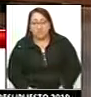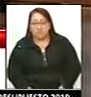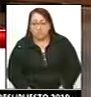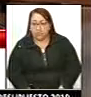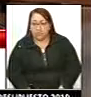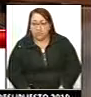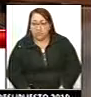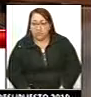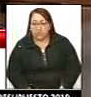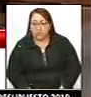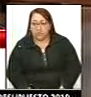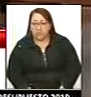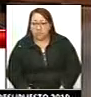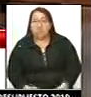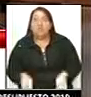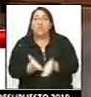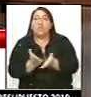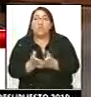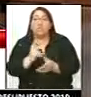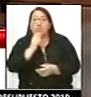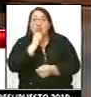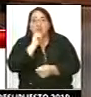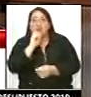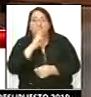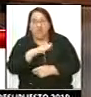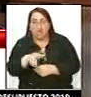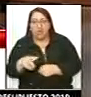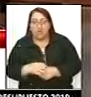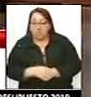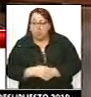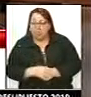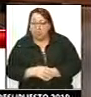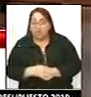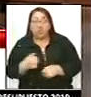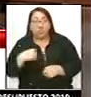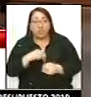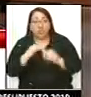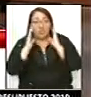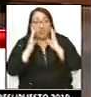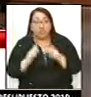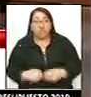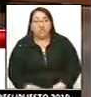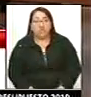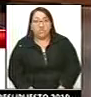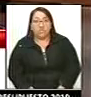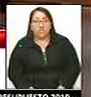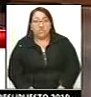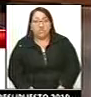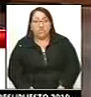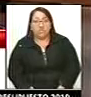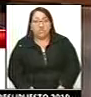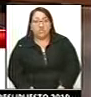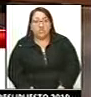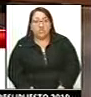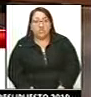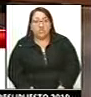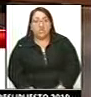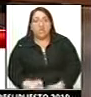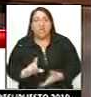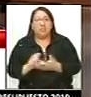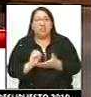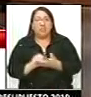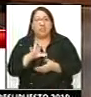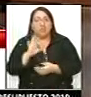colegio, los colegios privados, hablo por ellos, atendemos en Lima a más del